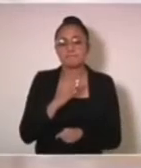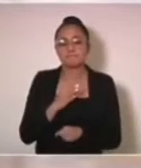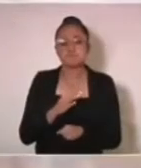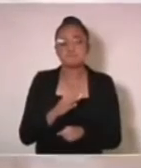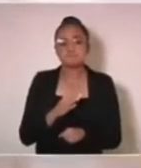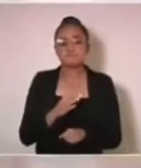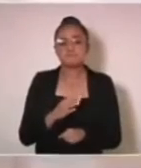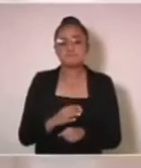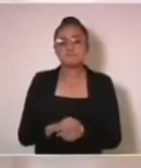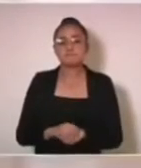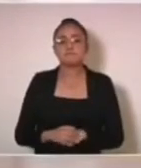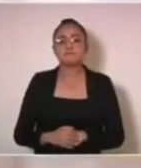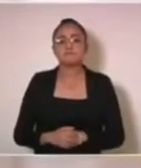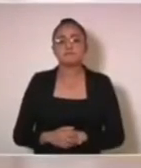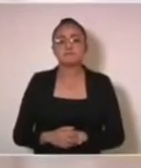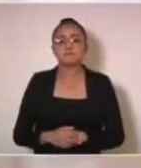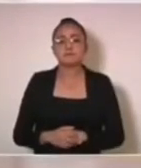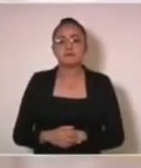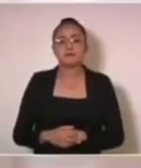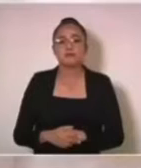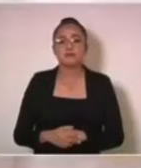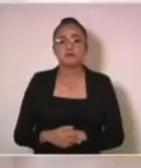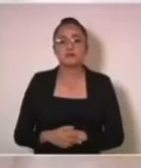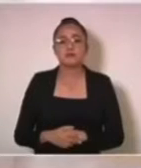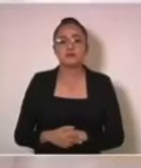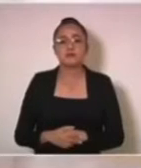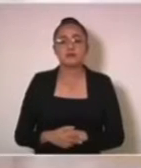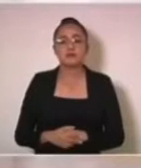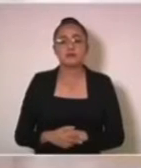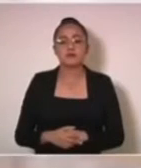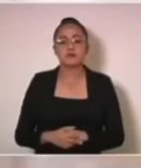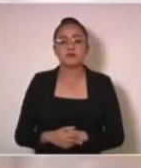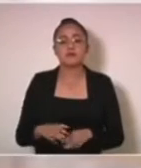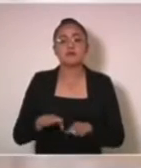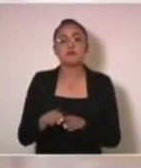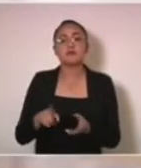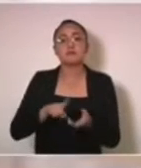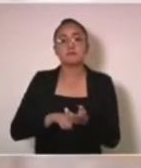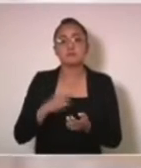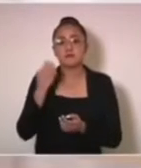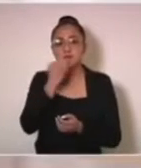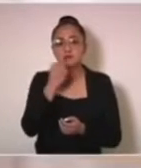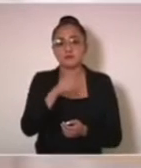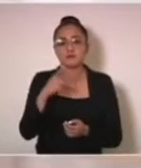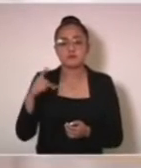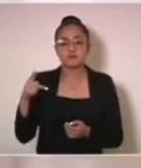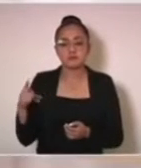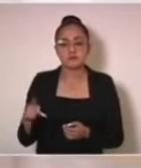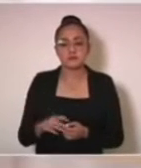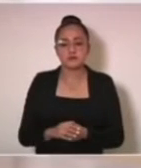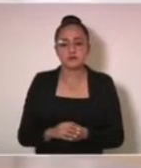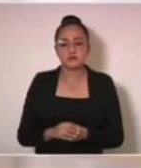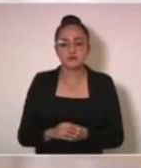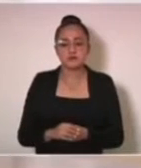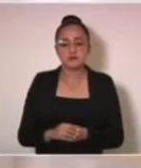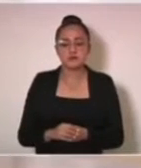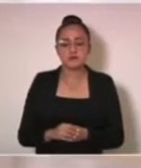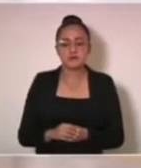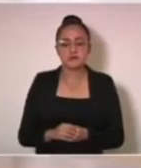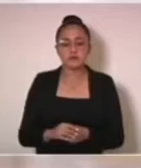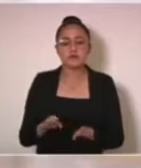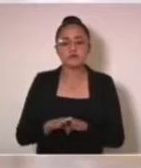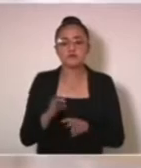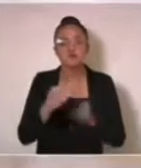dado los maestros, en el que no estén preparadas las instalaciones, el que no se calcule todo